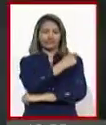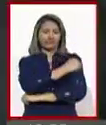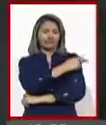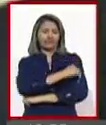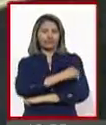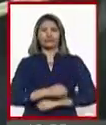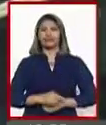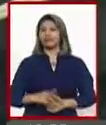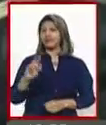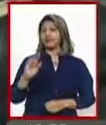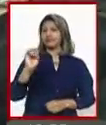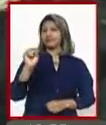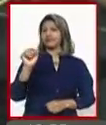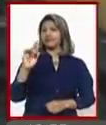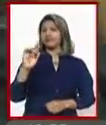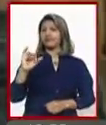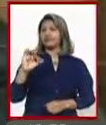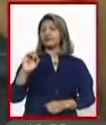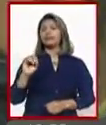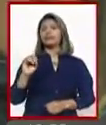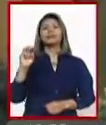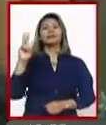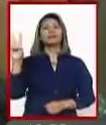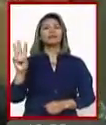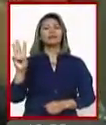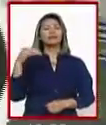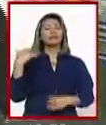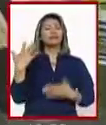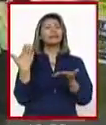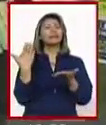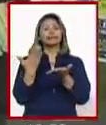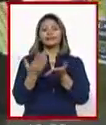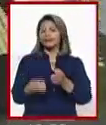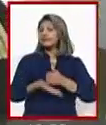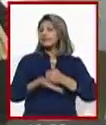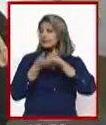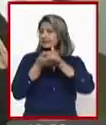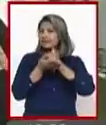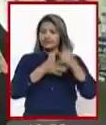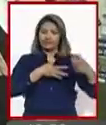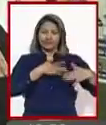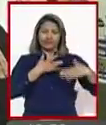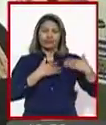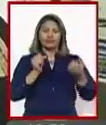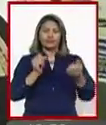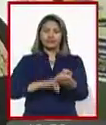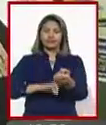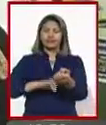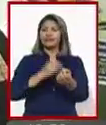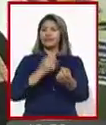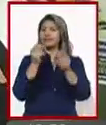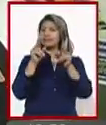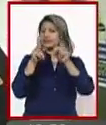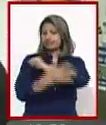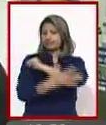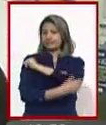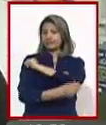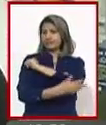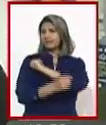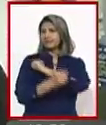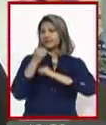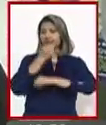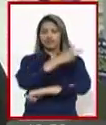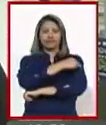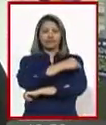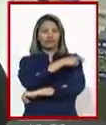Nuestra Señora del Rosario en el municipio de Guarnes. Poder llegar a brindar cardiología y diabetes a personas de escasos recursos. El